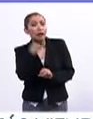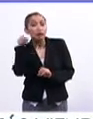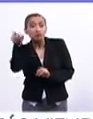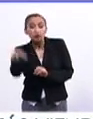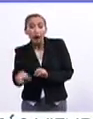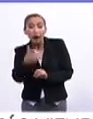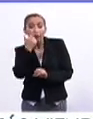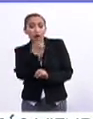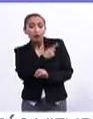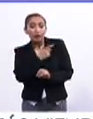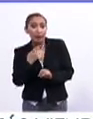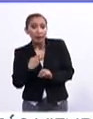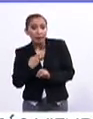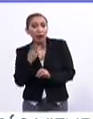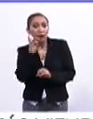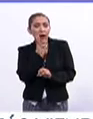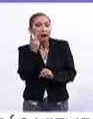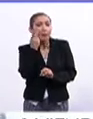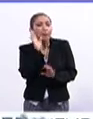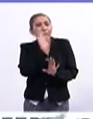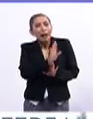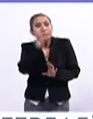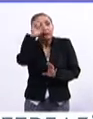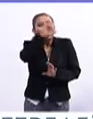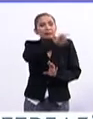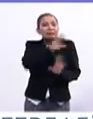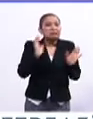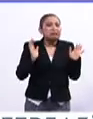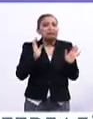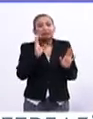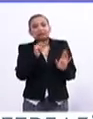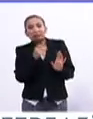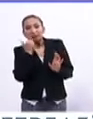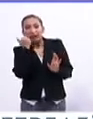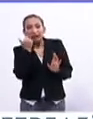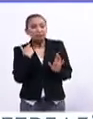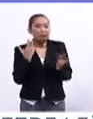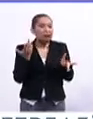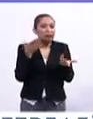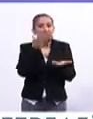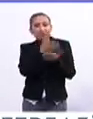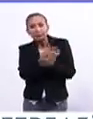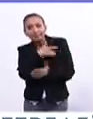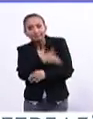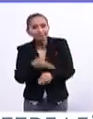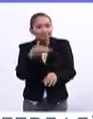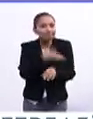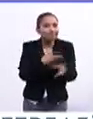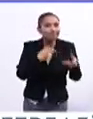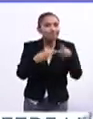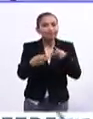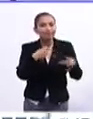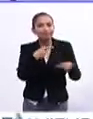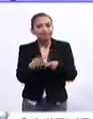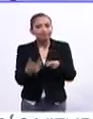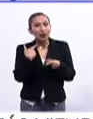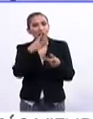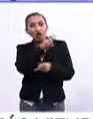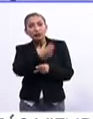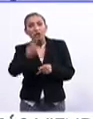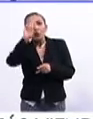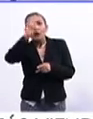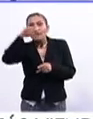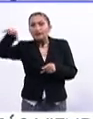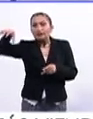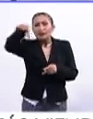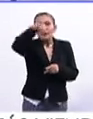de explorar. Muchas pareciera un poco complejo desde la perspectiva de un alumno entrar a este proceso de 200